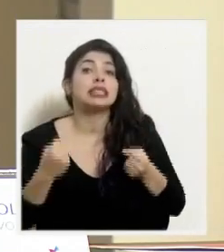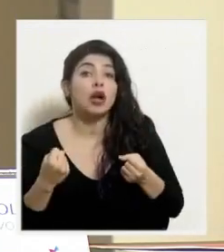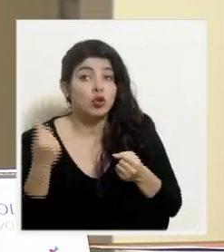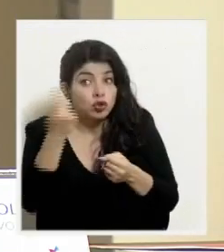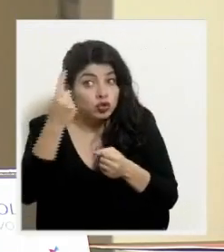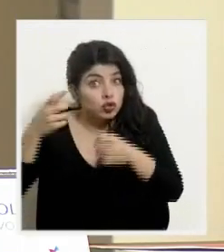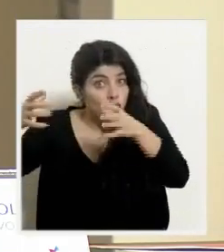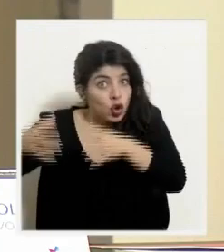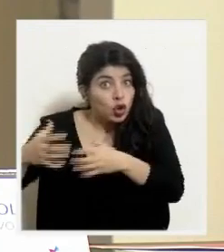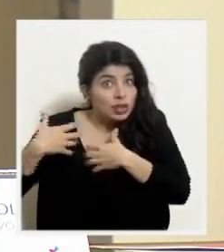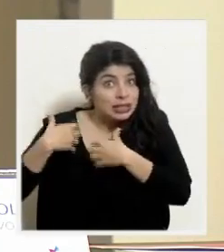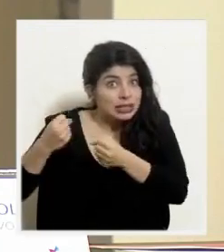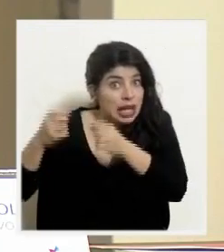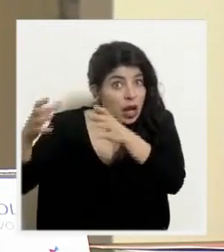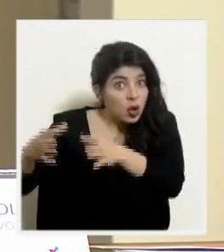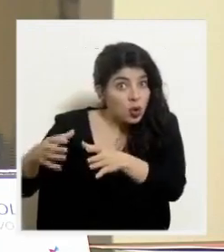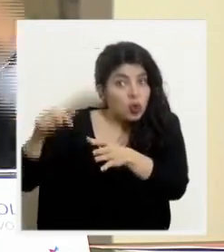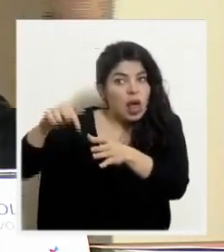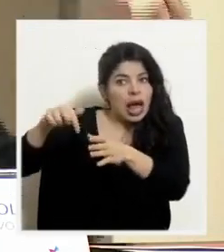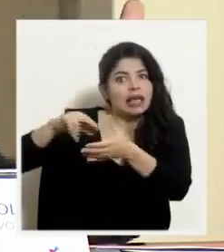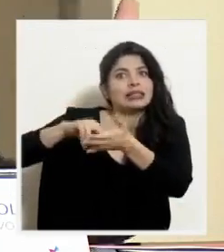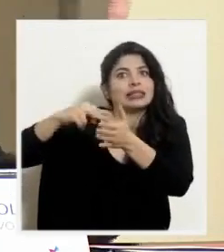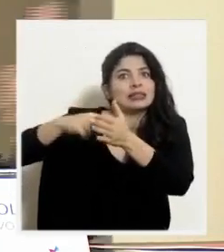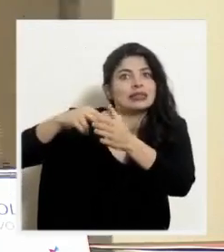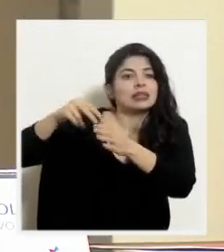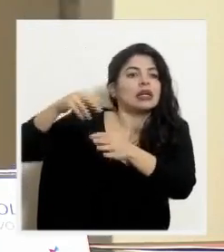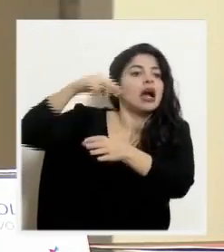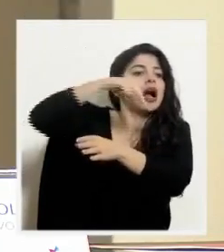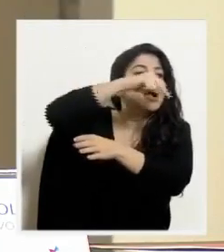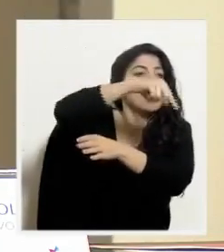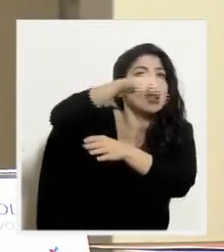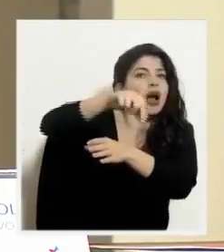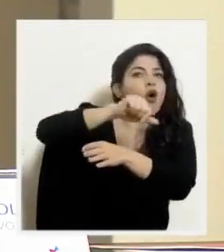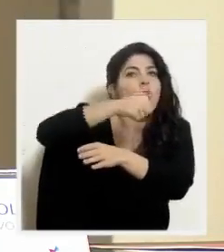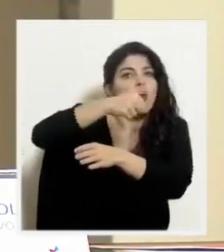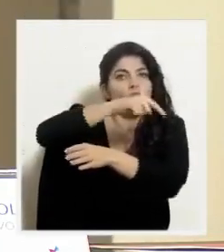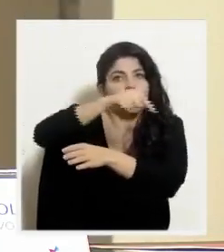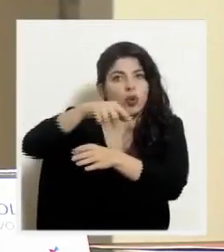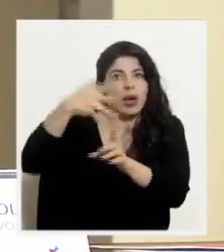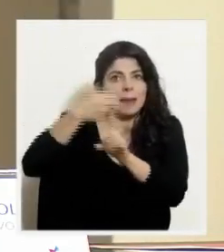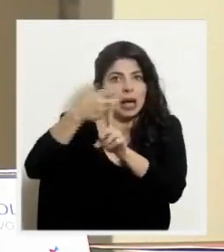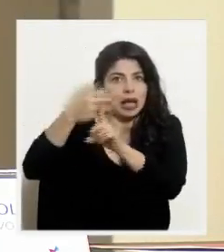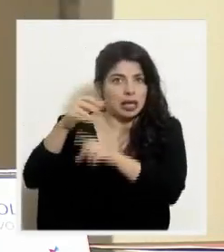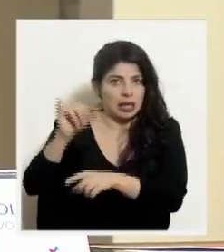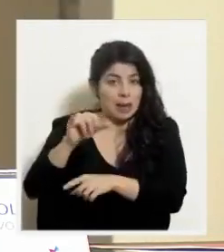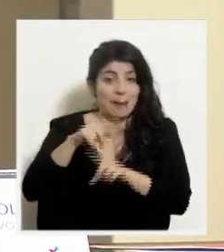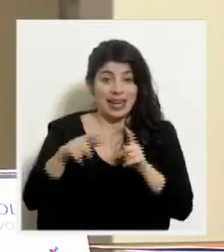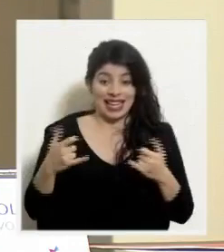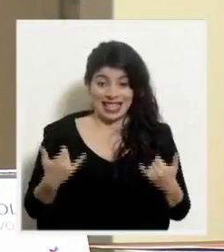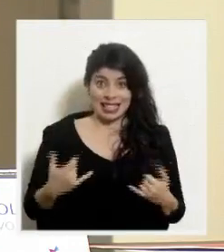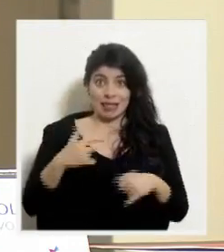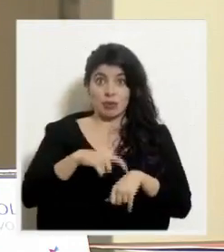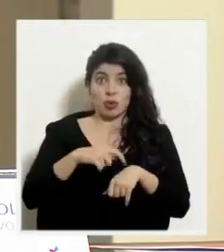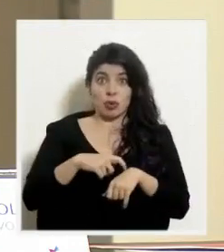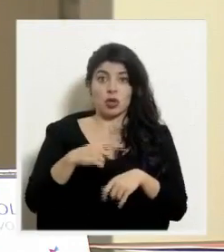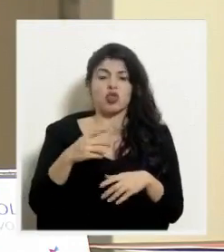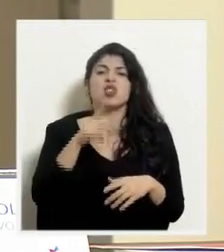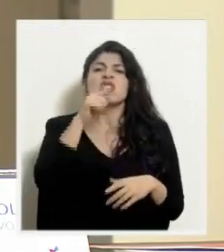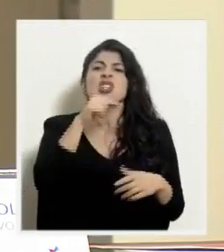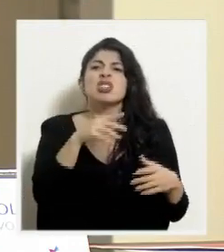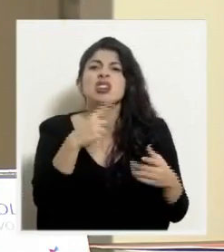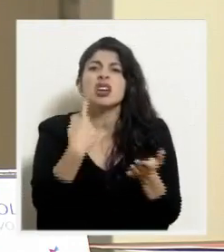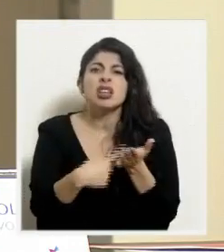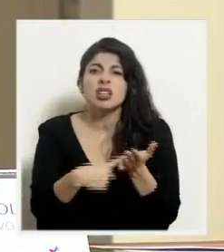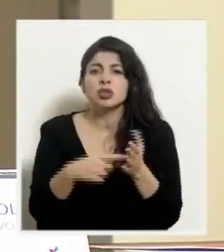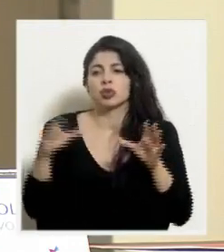sistema de salud, que también incluye acciones extramuros del hospital. Pero todo ese balance, en este momento están los equipos técnicos